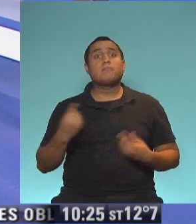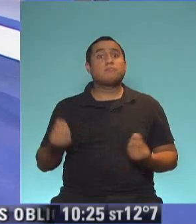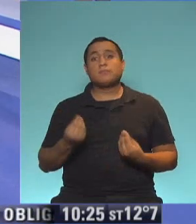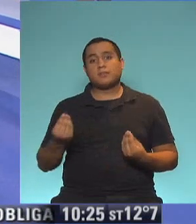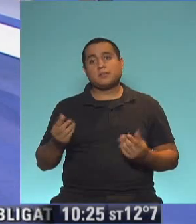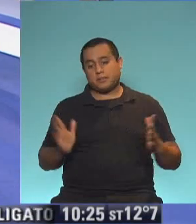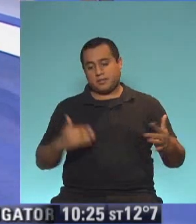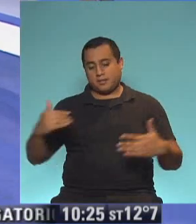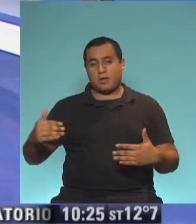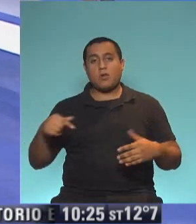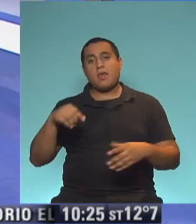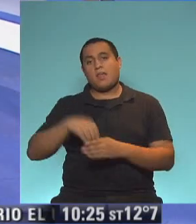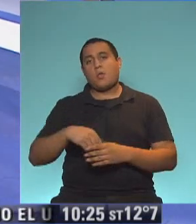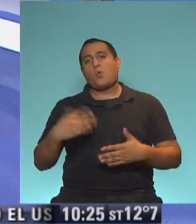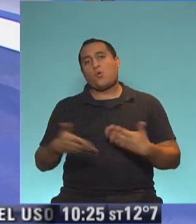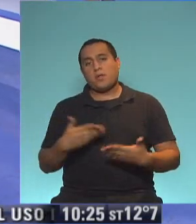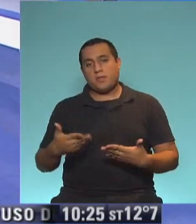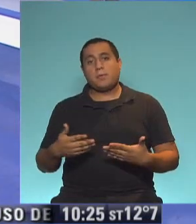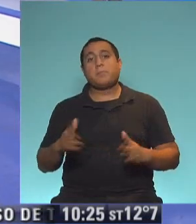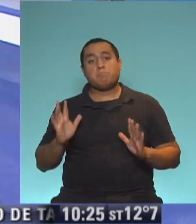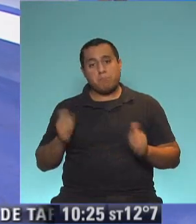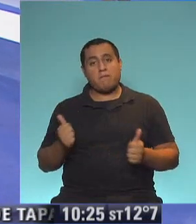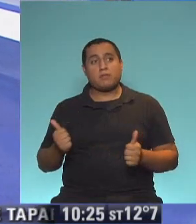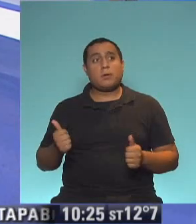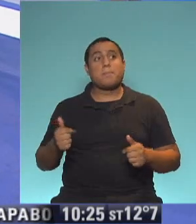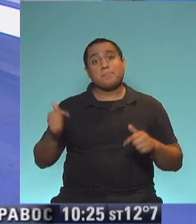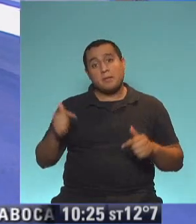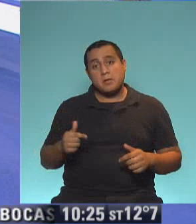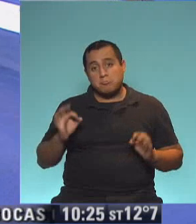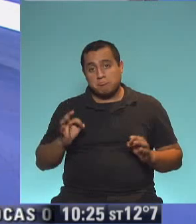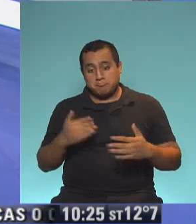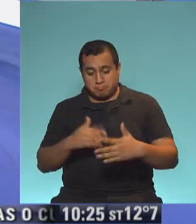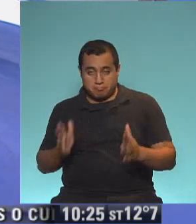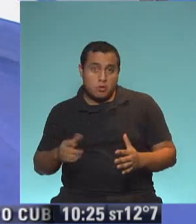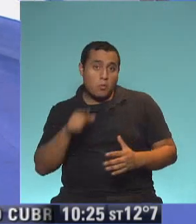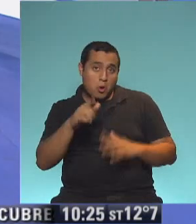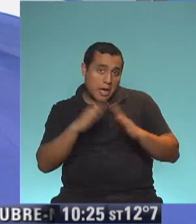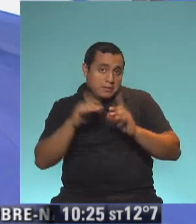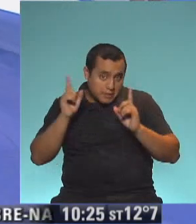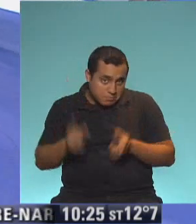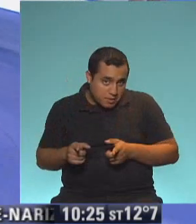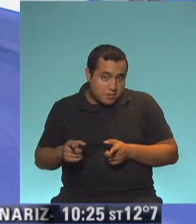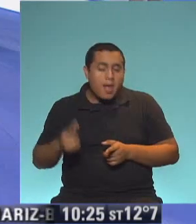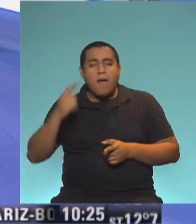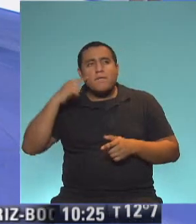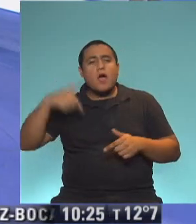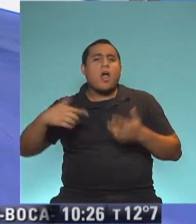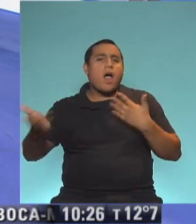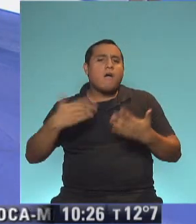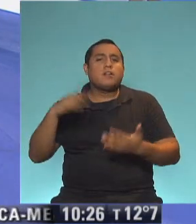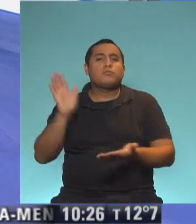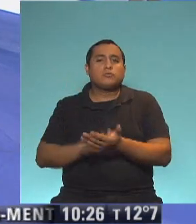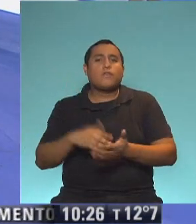Trajimos el cajón de juguetes. Claro. Bueno, tenemos nuestros cajones de juguetes, ustedes también en sus casas. Vamos a hablar de